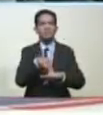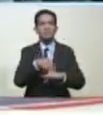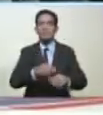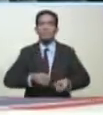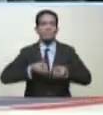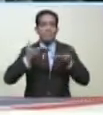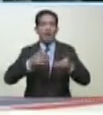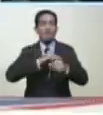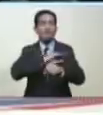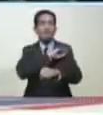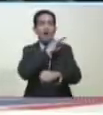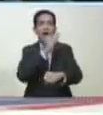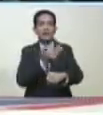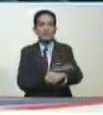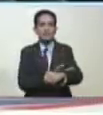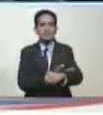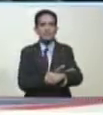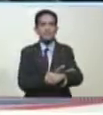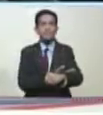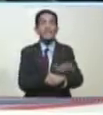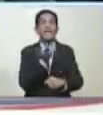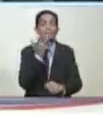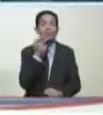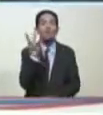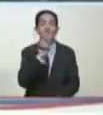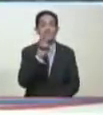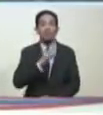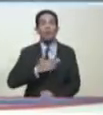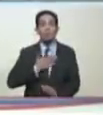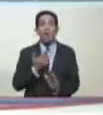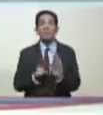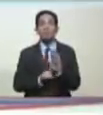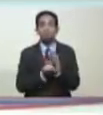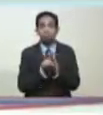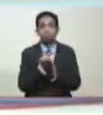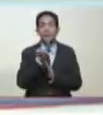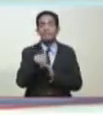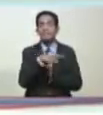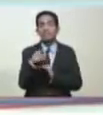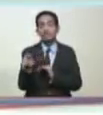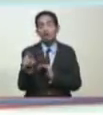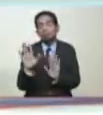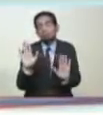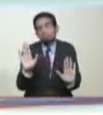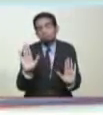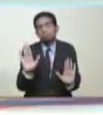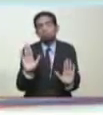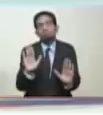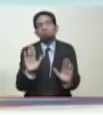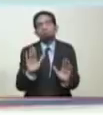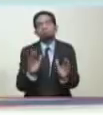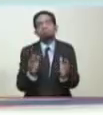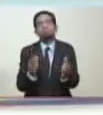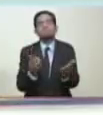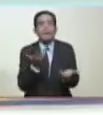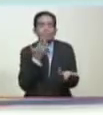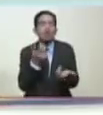El país puede ser mejor o no de acuerdo al poder que tenga la nación, el poder